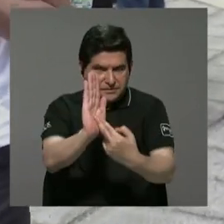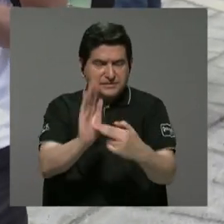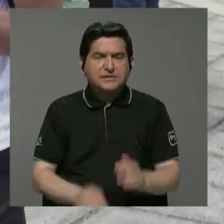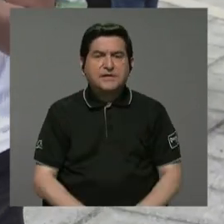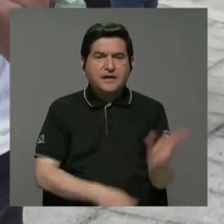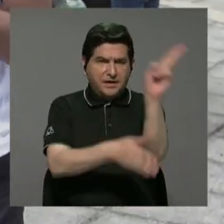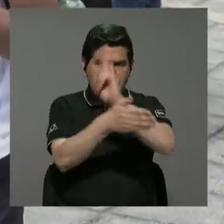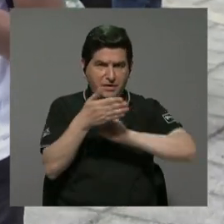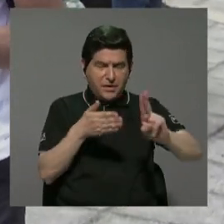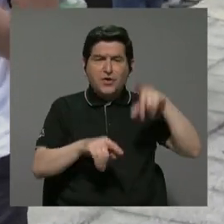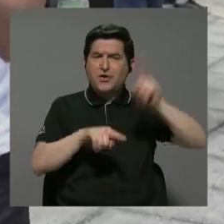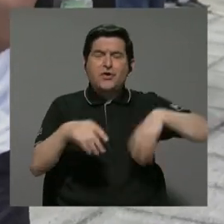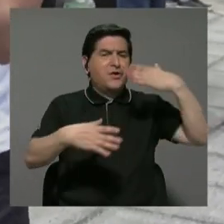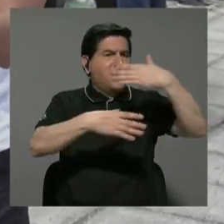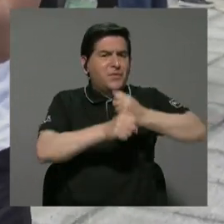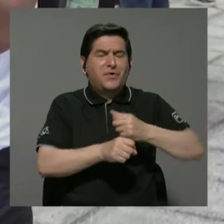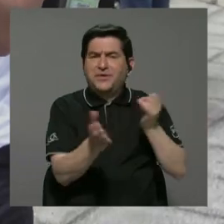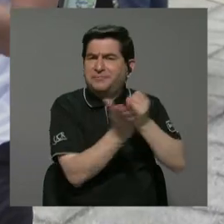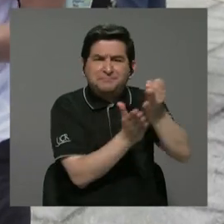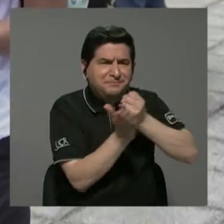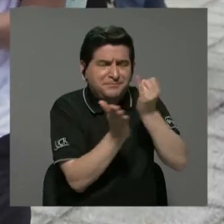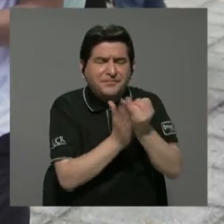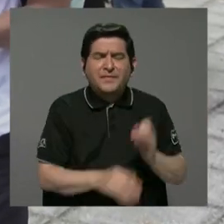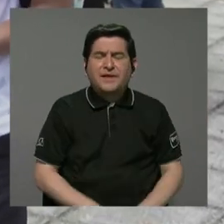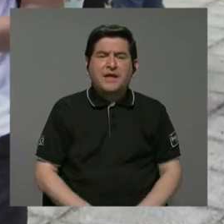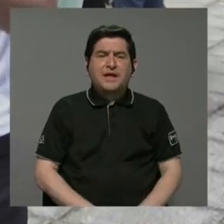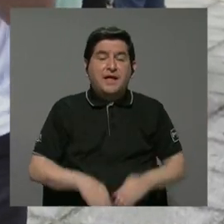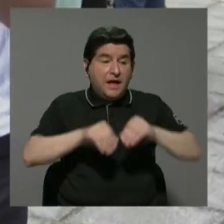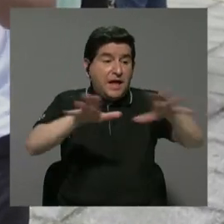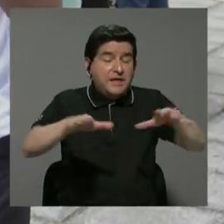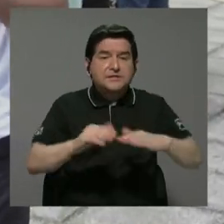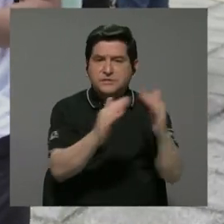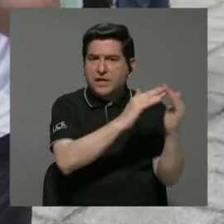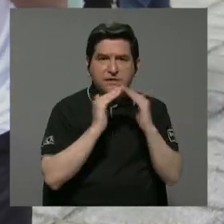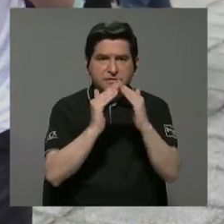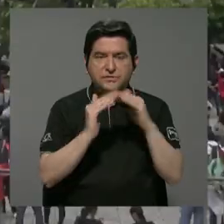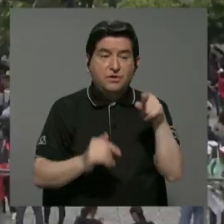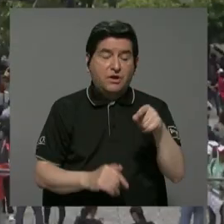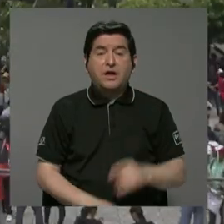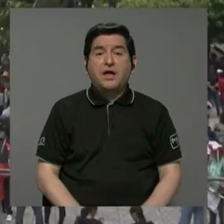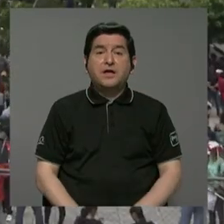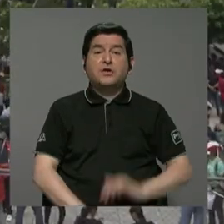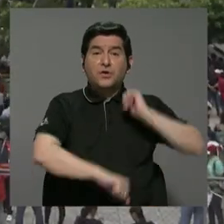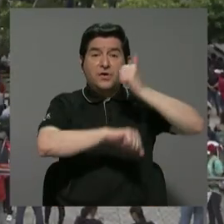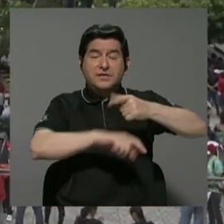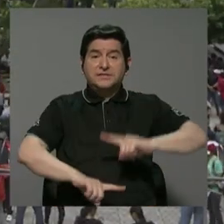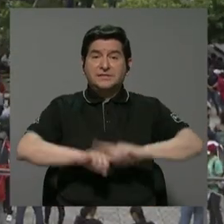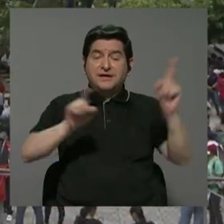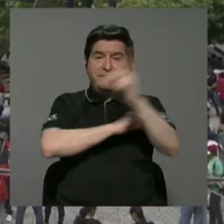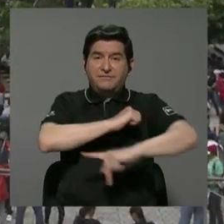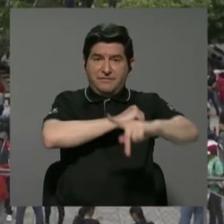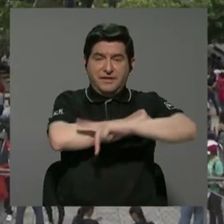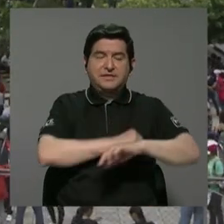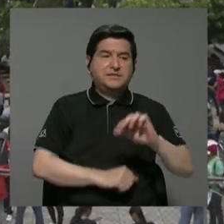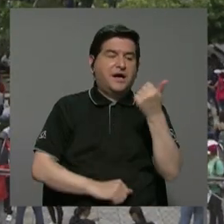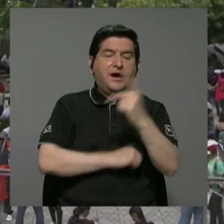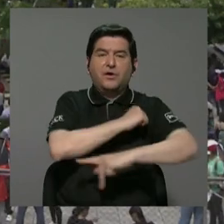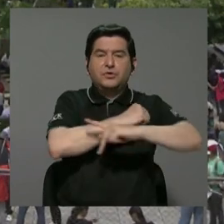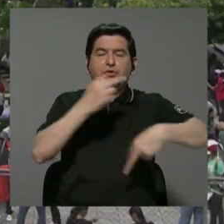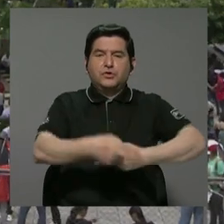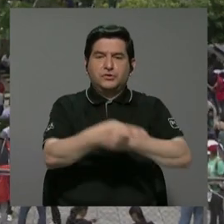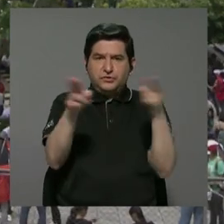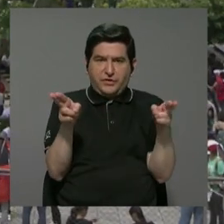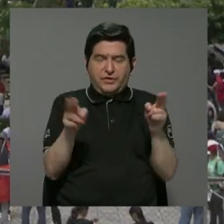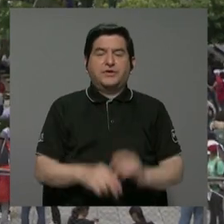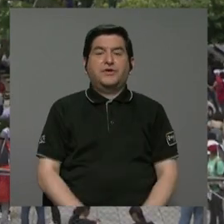las universidades no poder realizar su investigación, su extensión en las comunidades, que eso es lo que ha hecho y marca la diferencia de nuestro país con otros países de la región, que